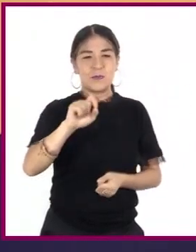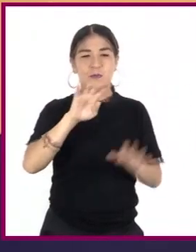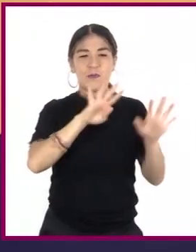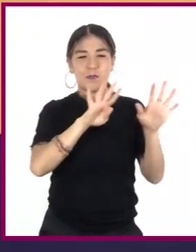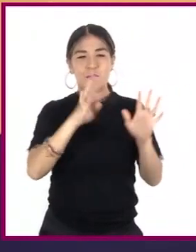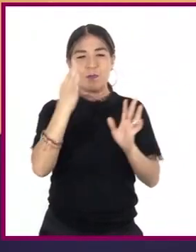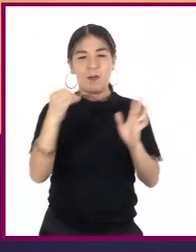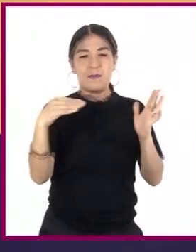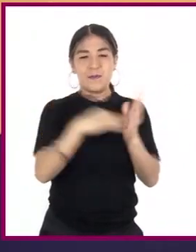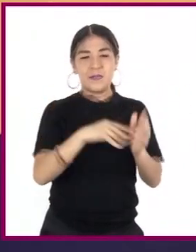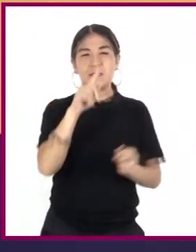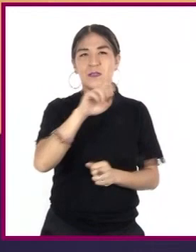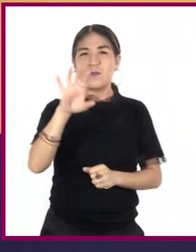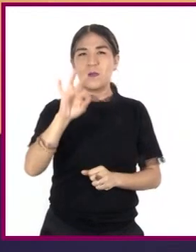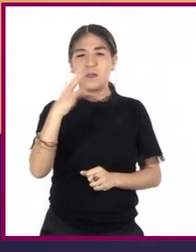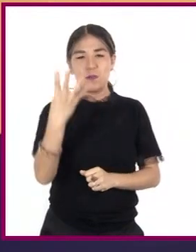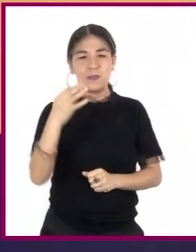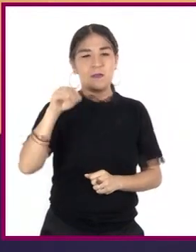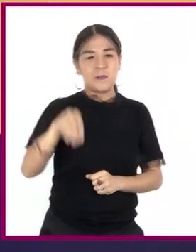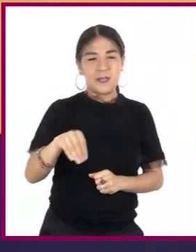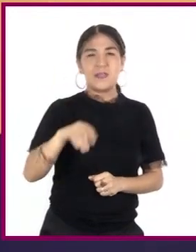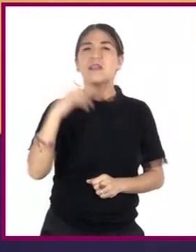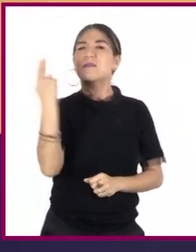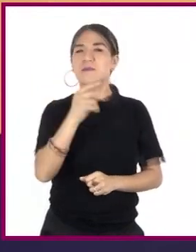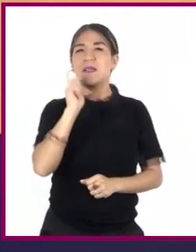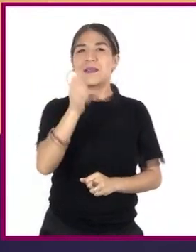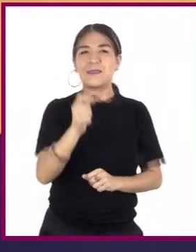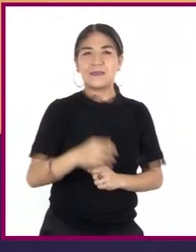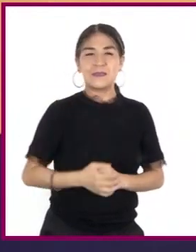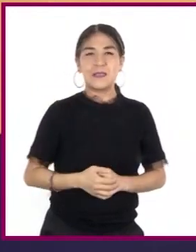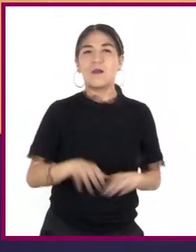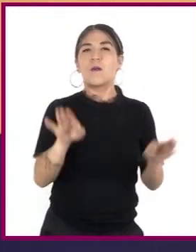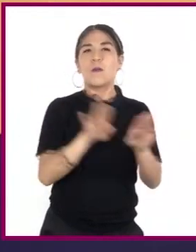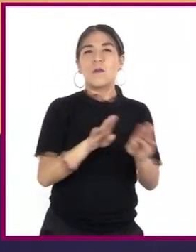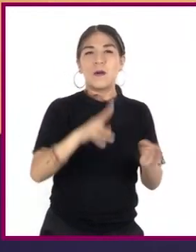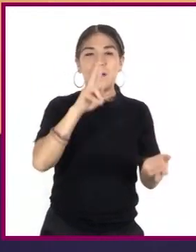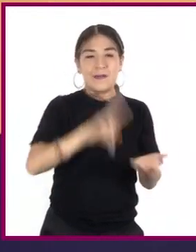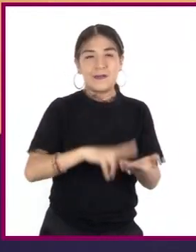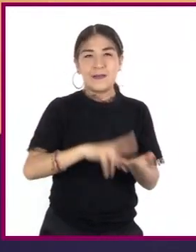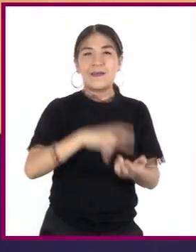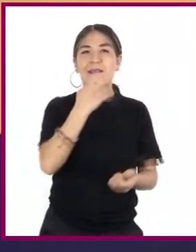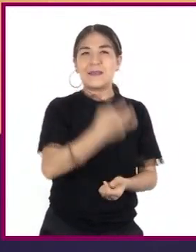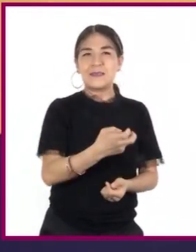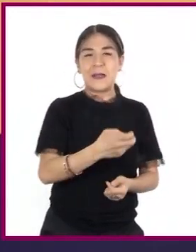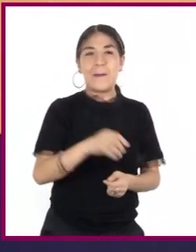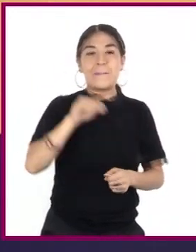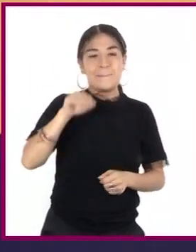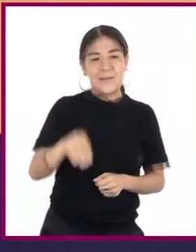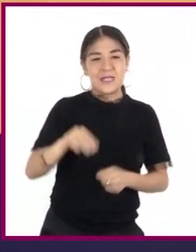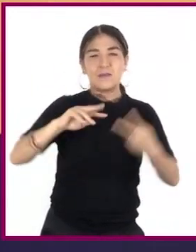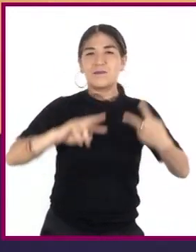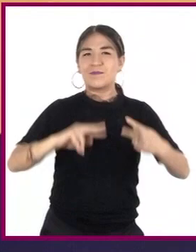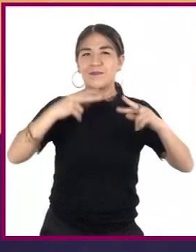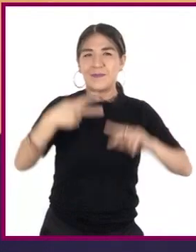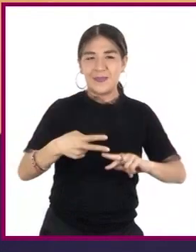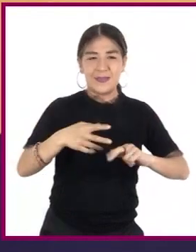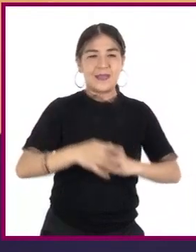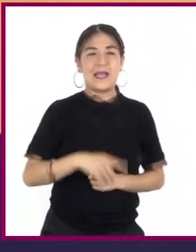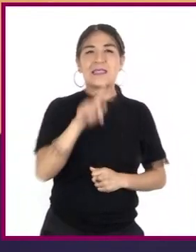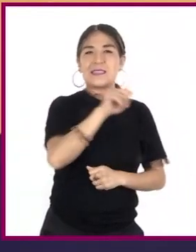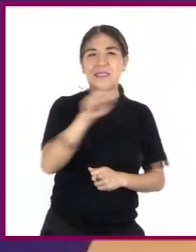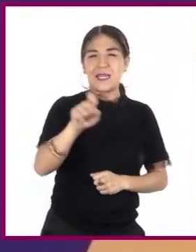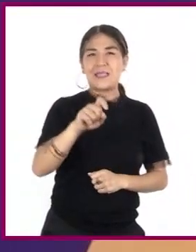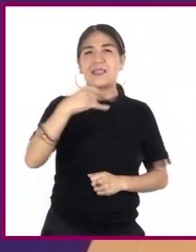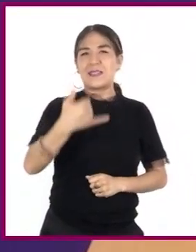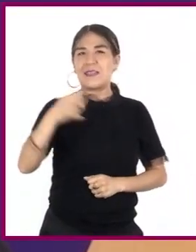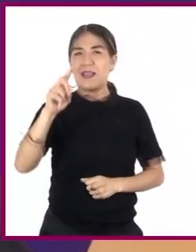0.9144 metros y lo que necesitamos es determinar la equivalencia en metros de 100